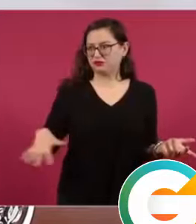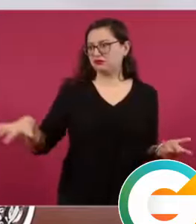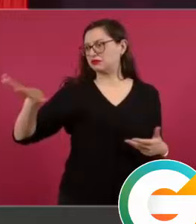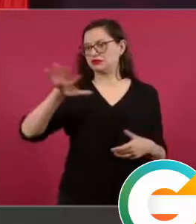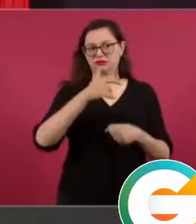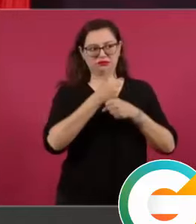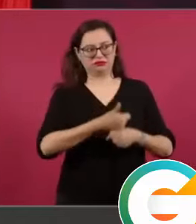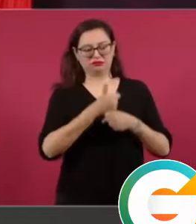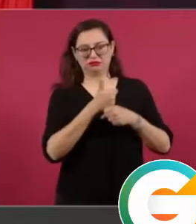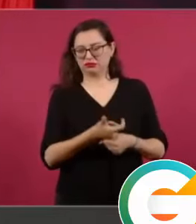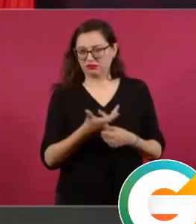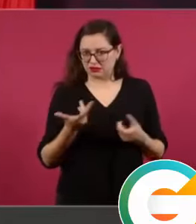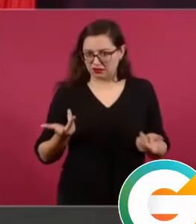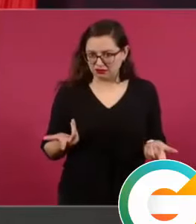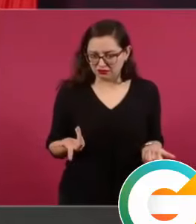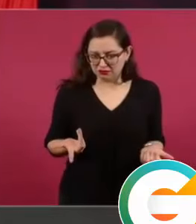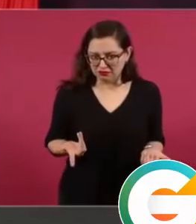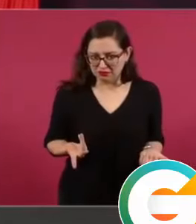pérdidas de vidas,